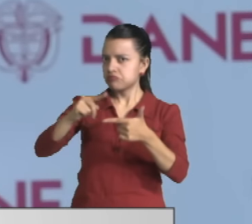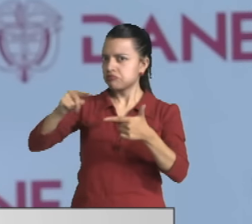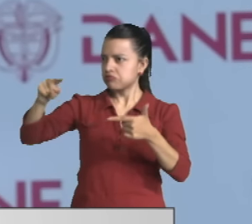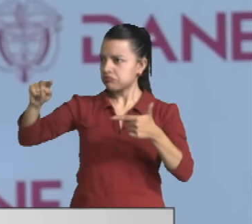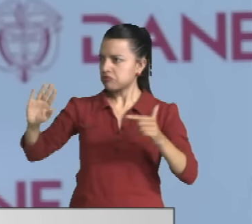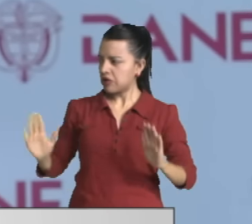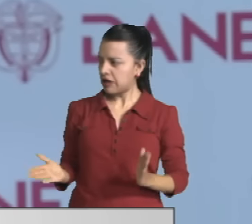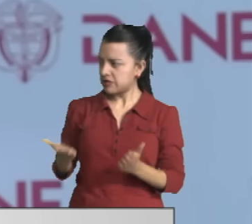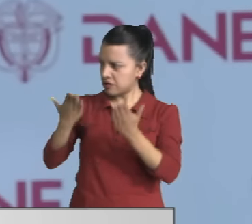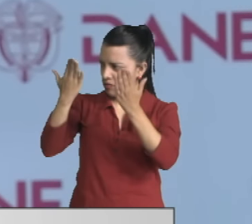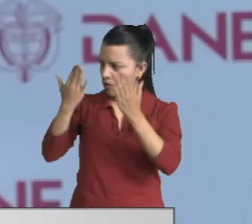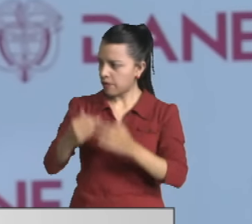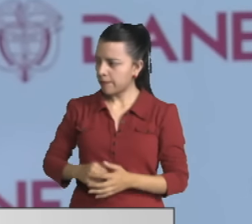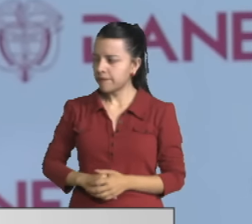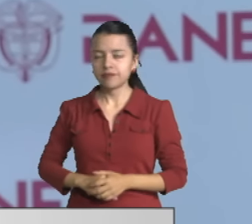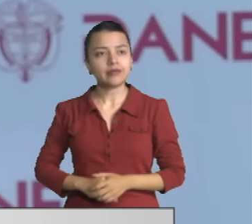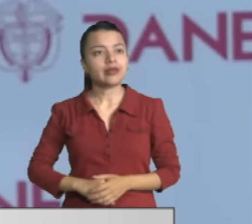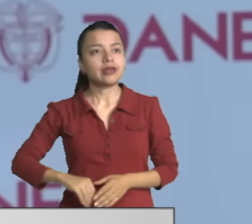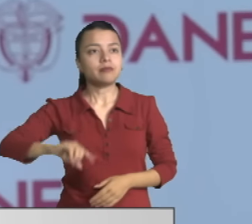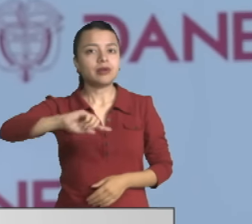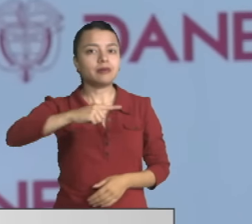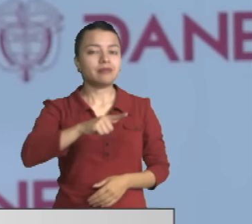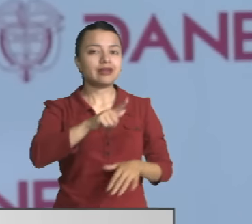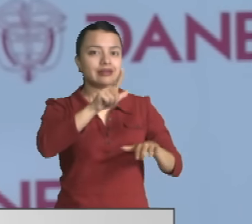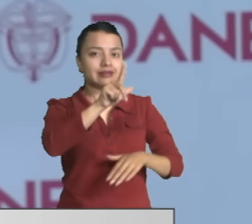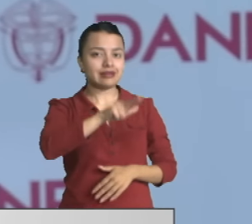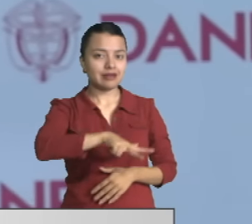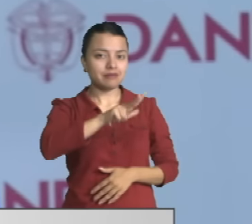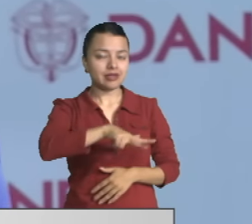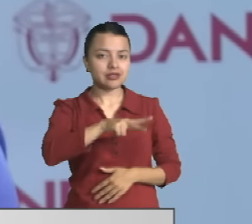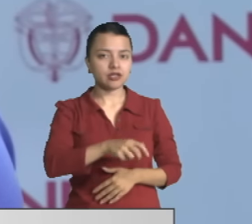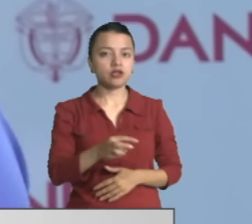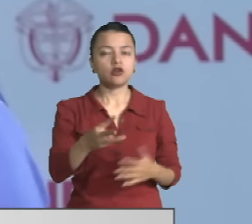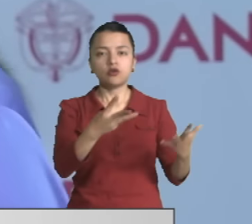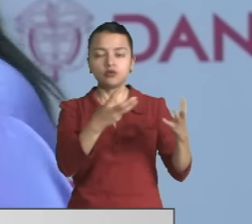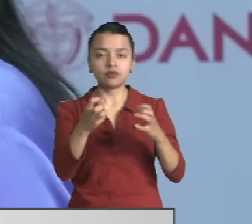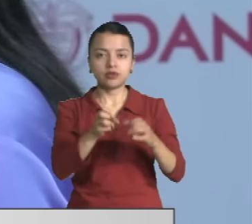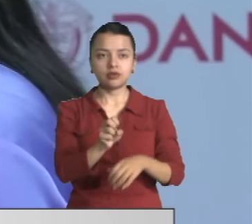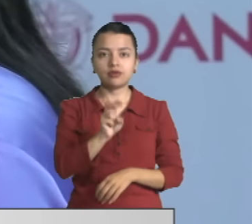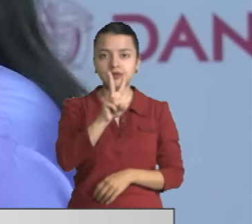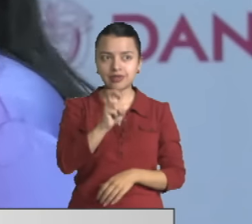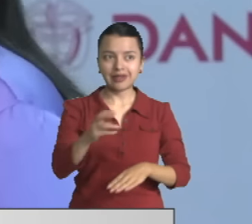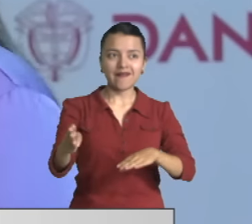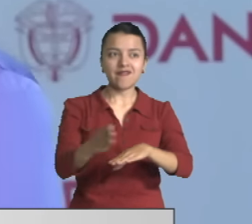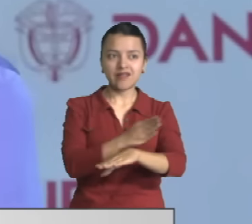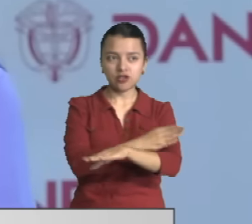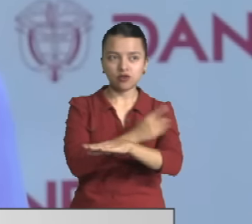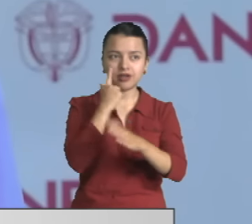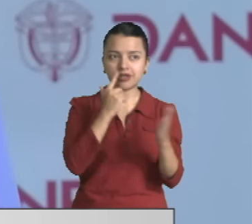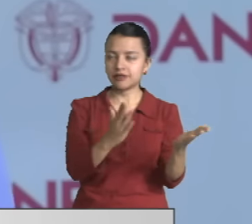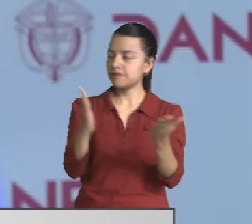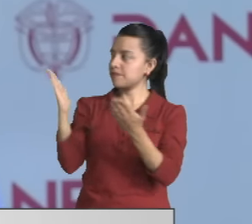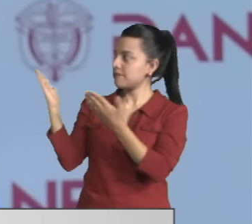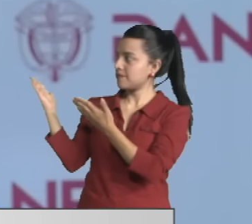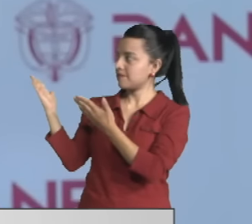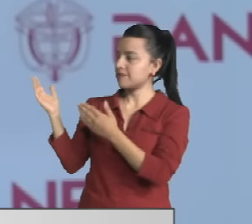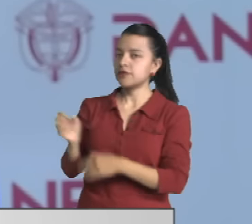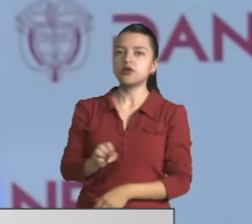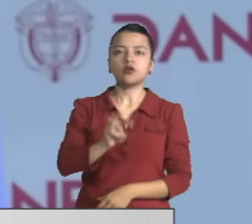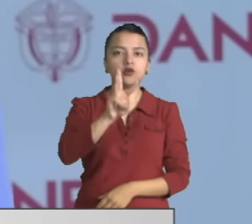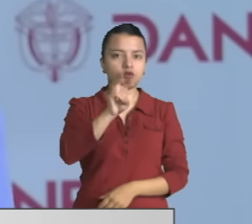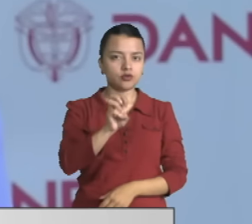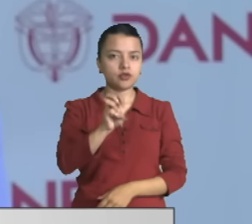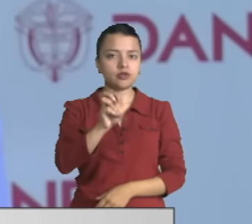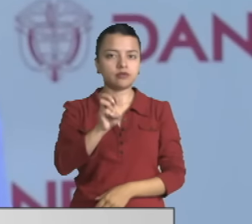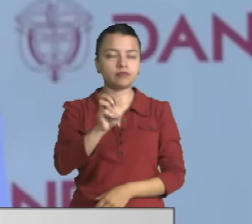colombiana? Bien, para este primer semestre del año ya alcanzamos 807 billones, algo más, exactamente 807.620